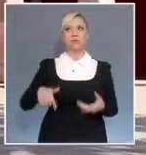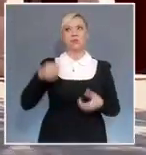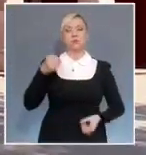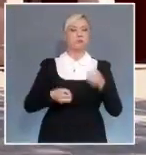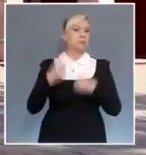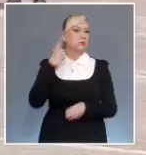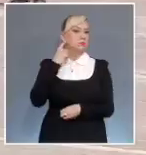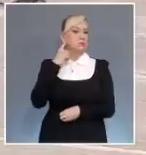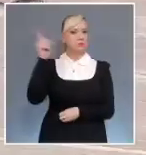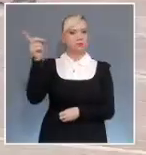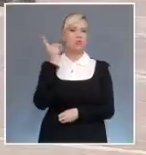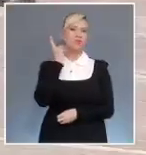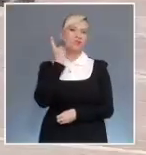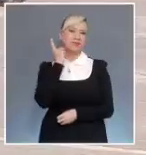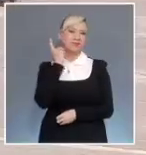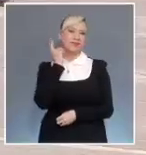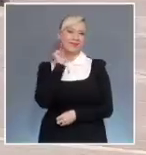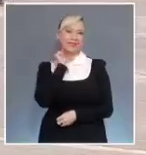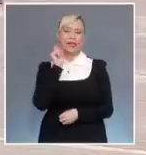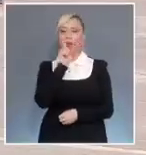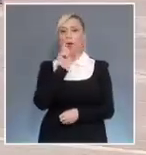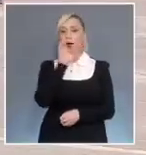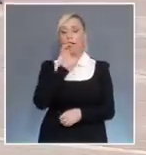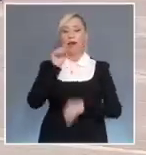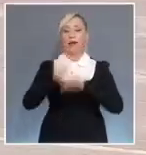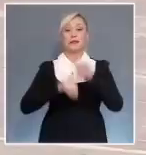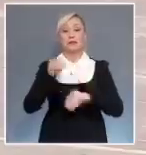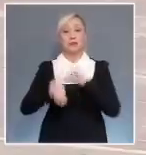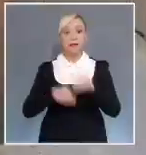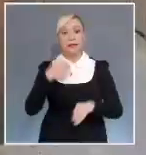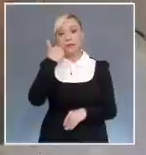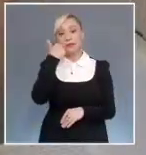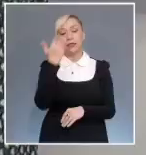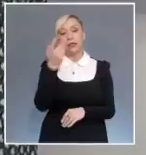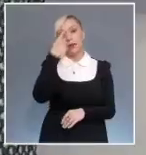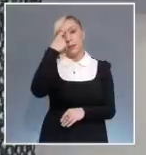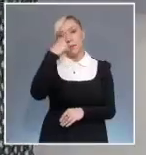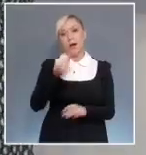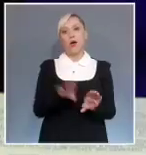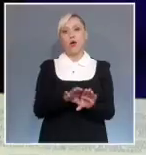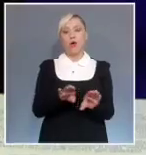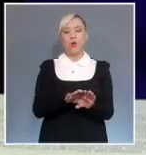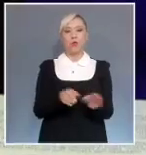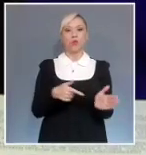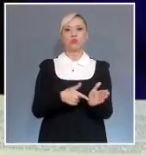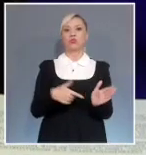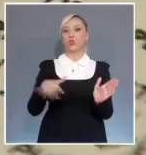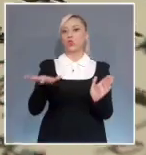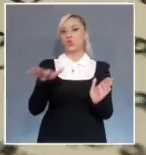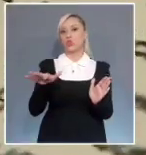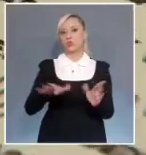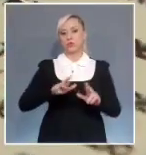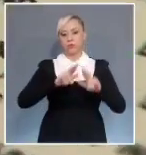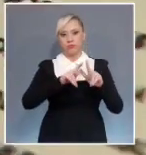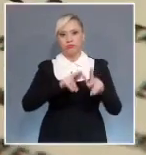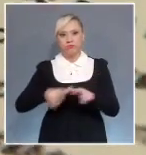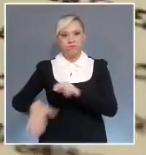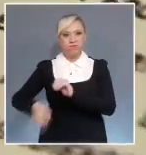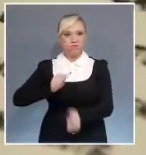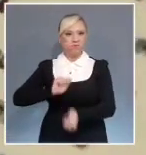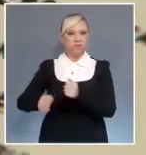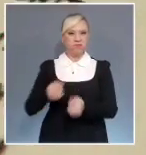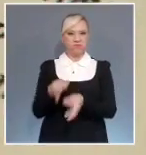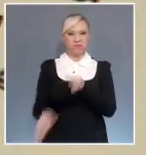de Aguascalientes para incluir una regulación sobre conductas delictivas relativas a la destrucción de documentos sobre